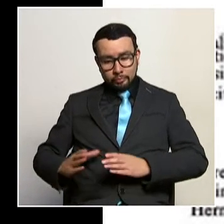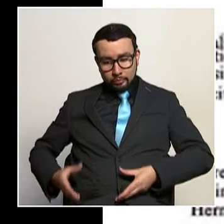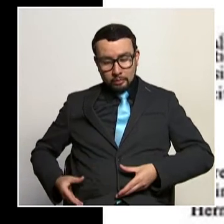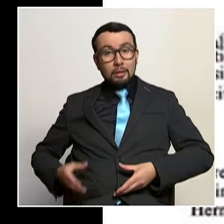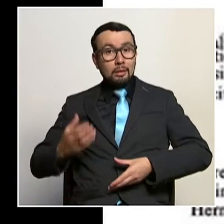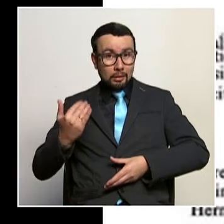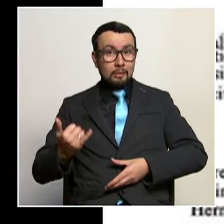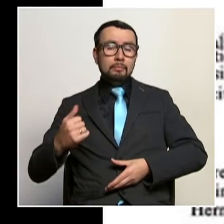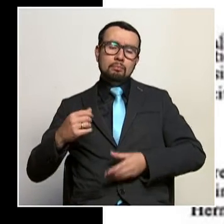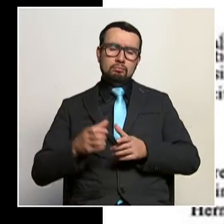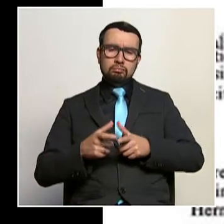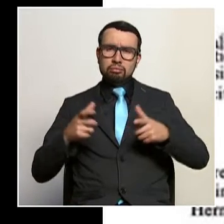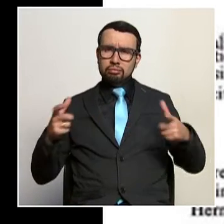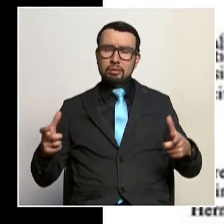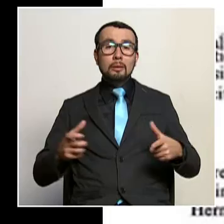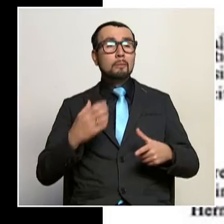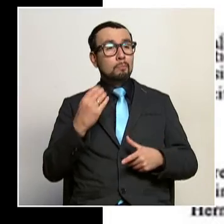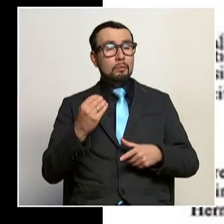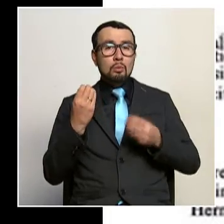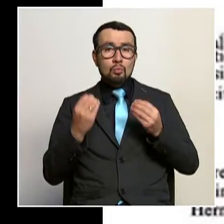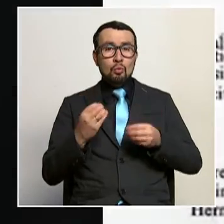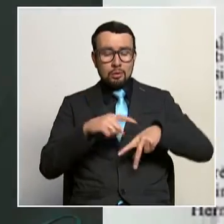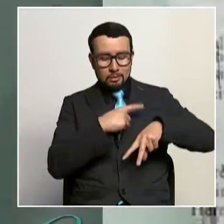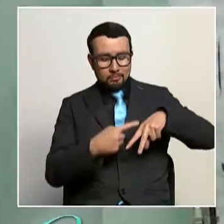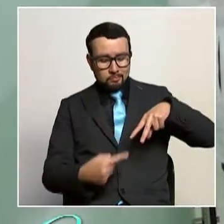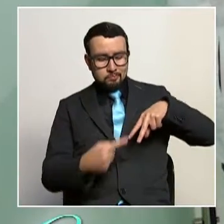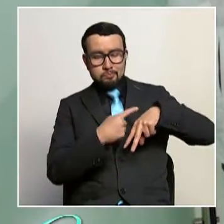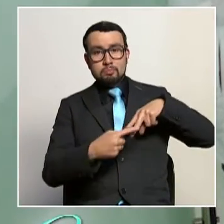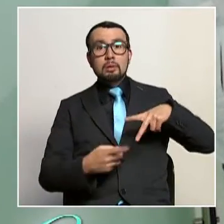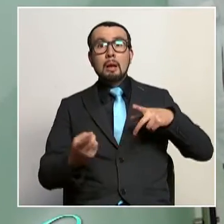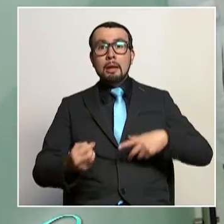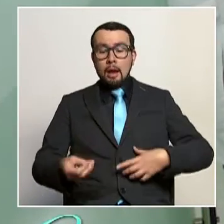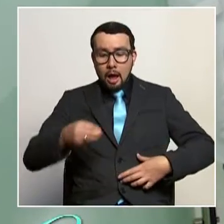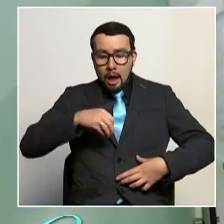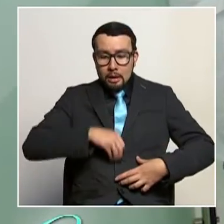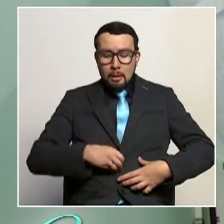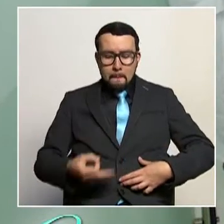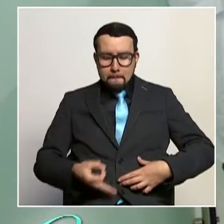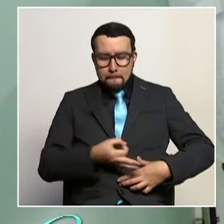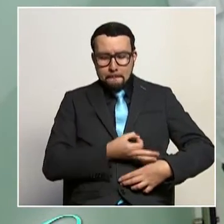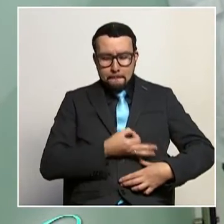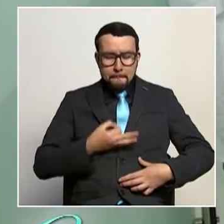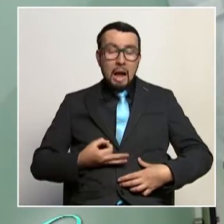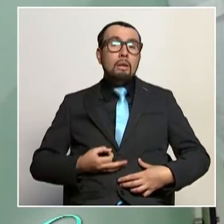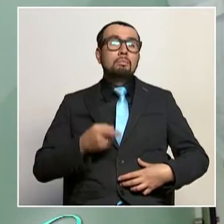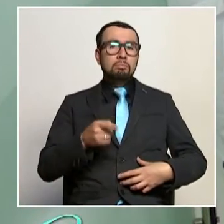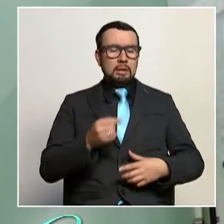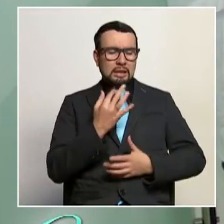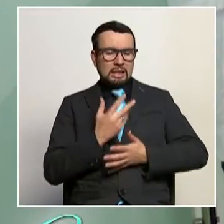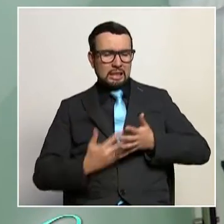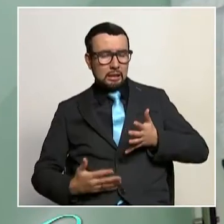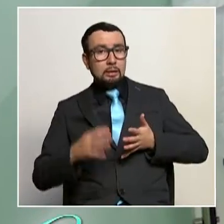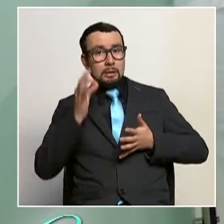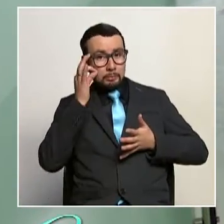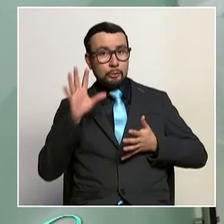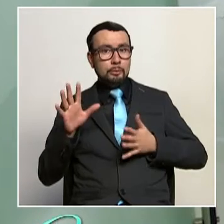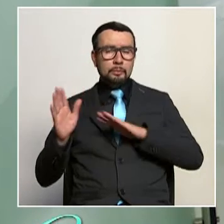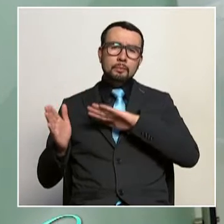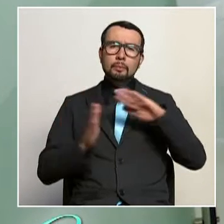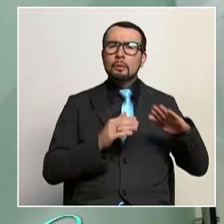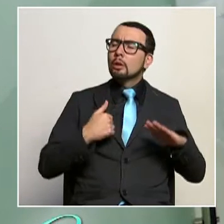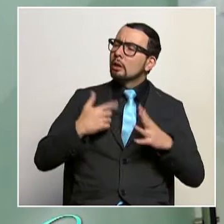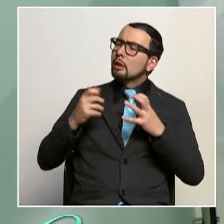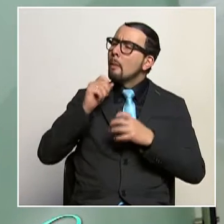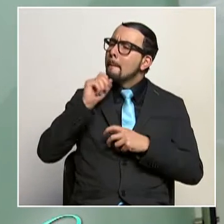varices a nivel digestivo y a nivel del esófago, que puede producir sangrado. Sería bueno, yo quisiera preguntarle a don